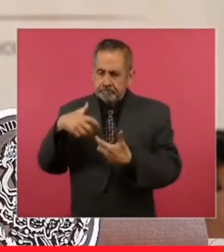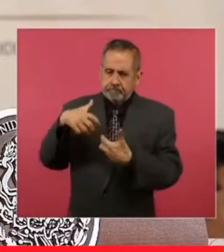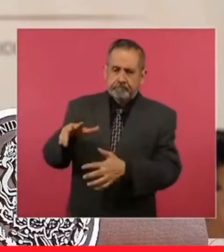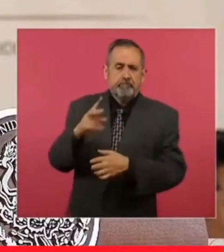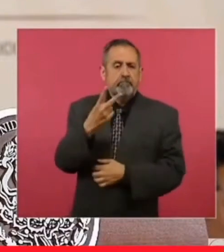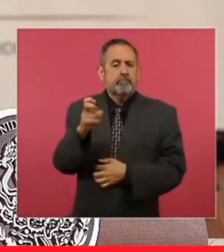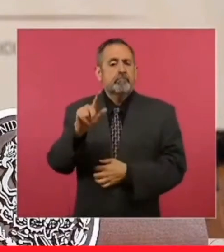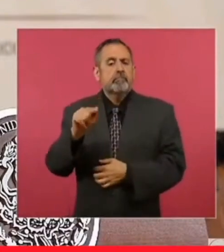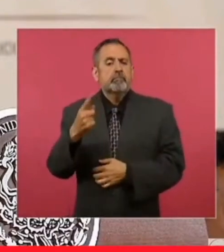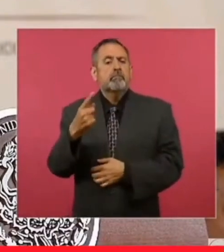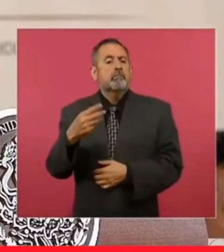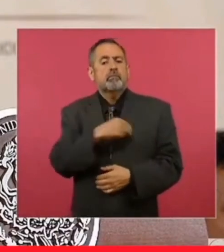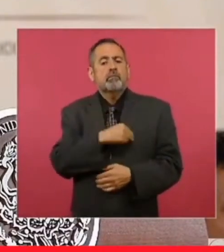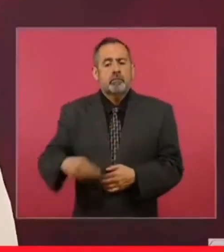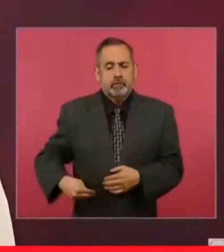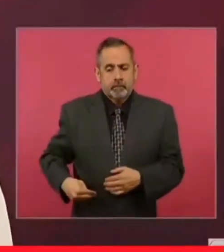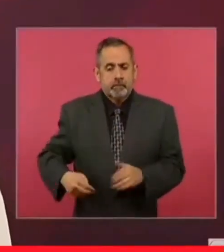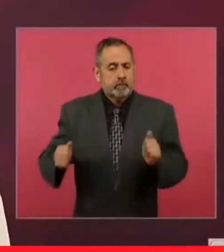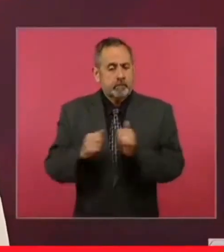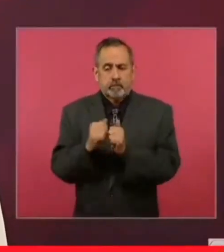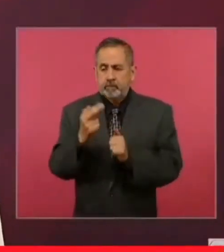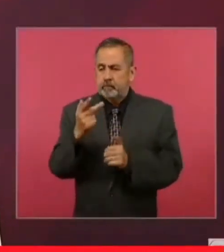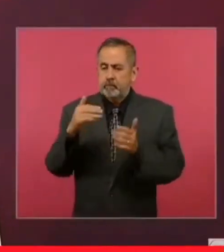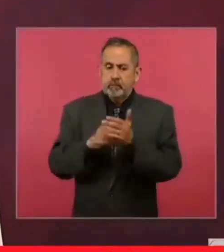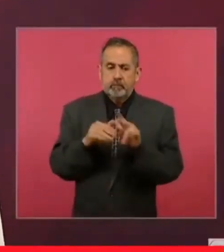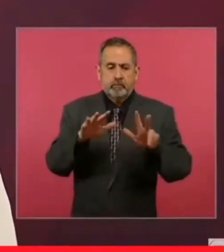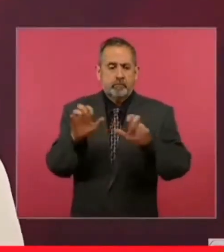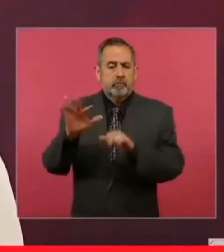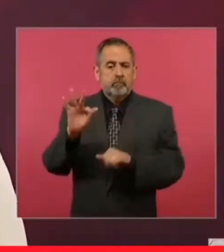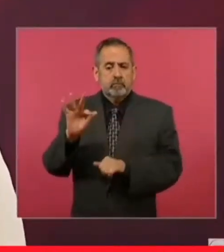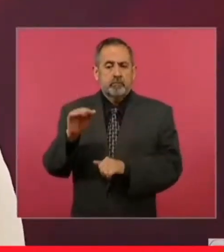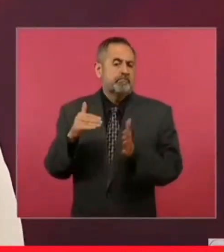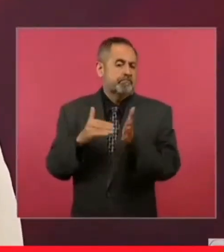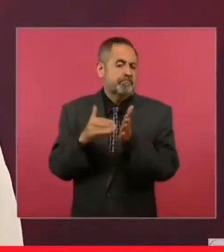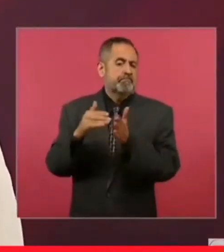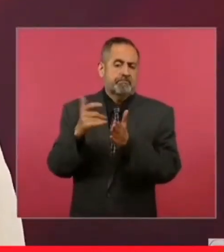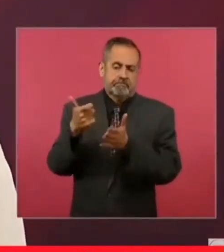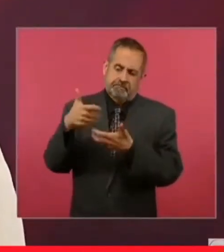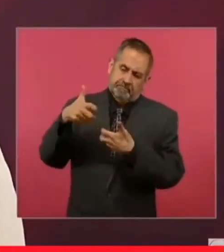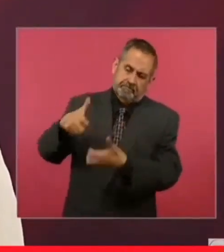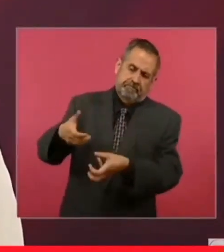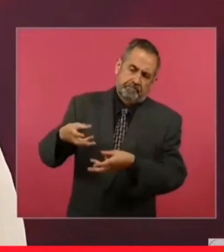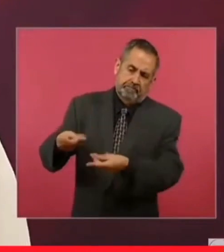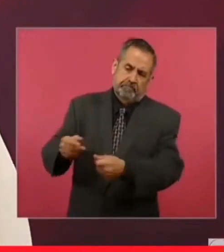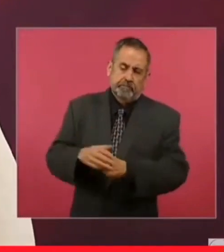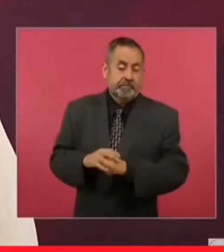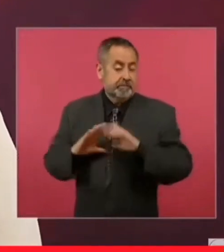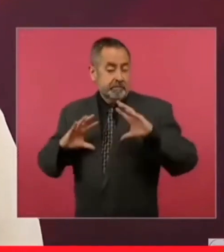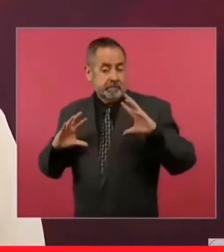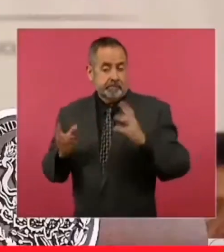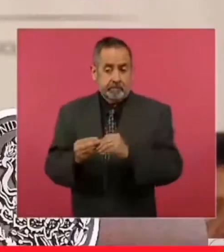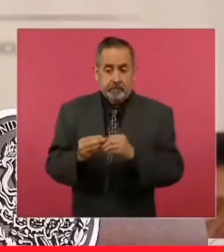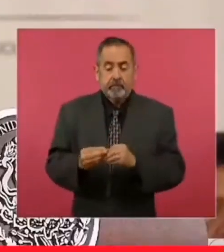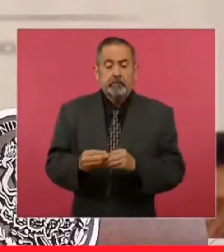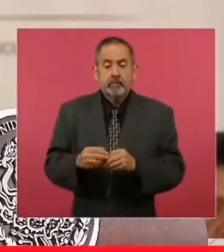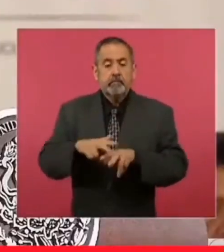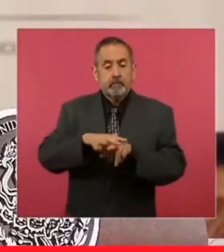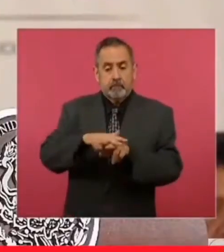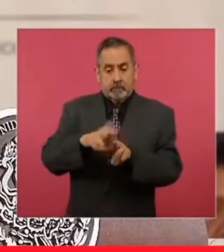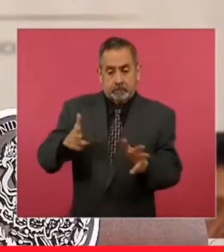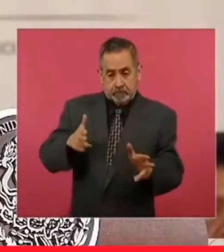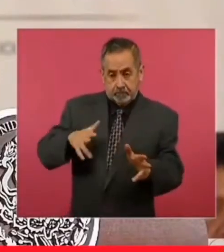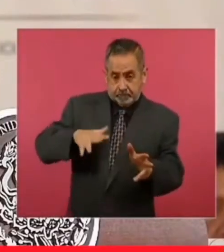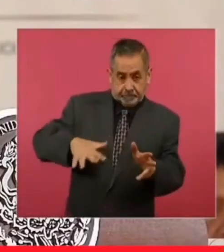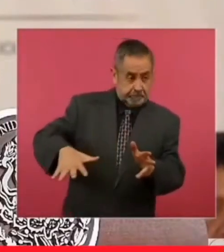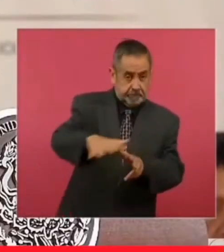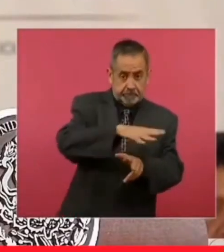doscientos setenta y un municipios con veinticinco mil ochocientos cuarenta millones de pesos. En resumen en la ruta del Tren Maya